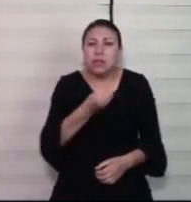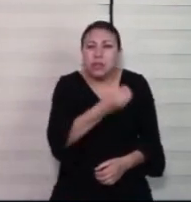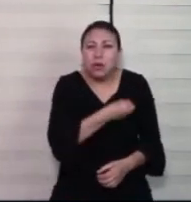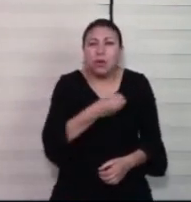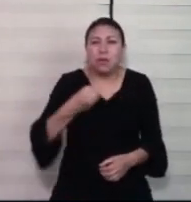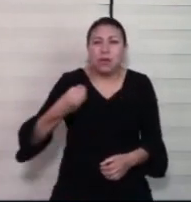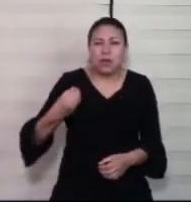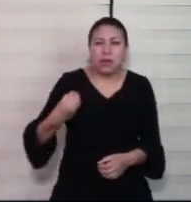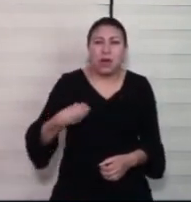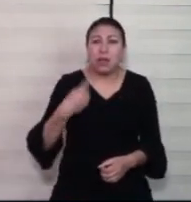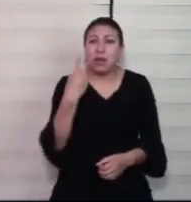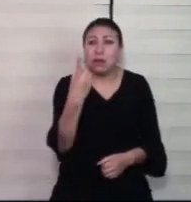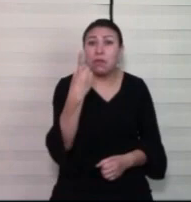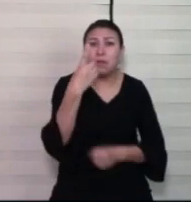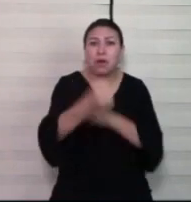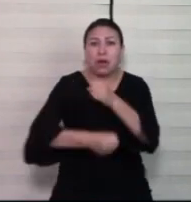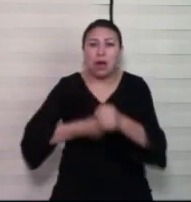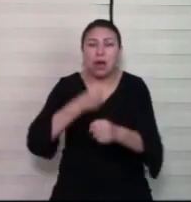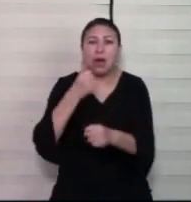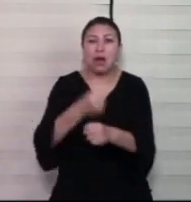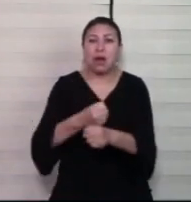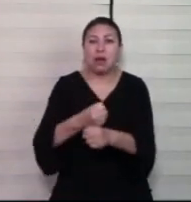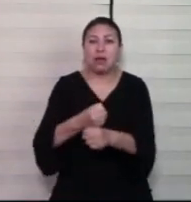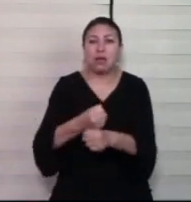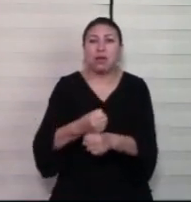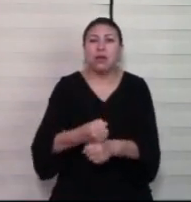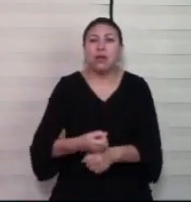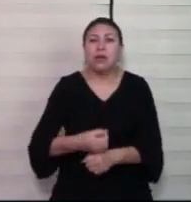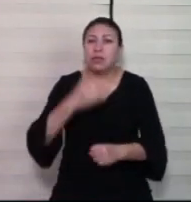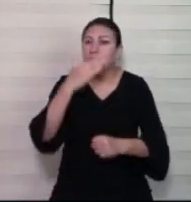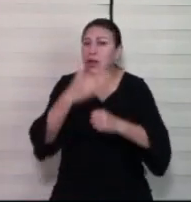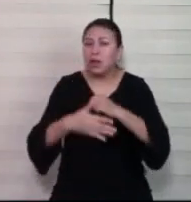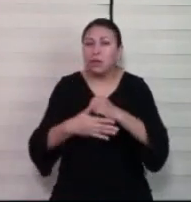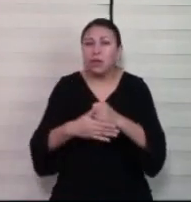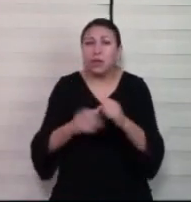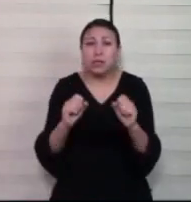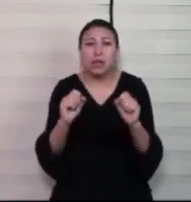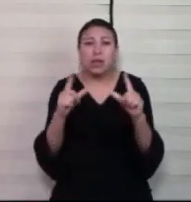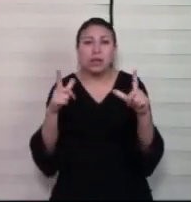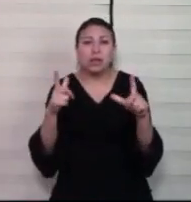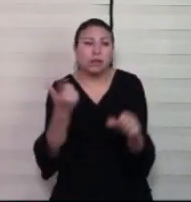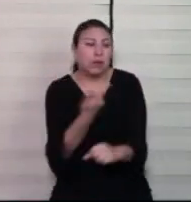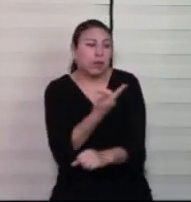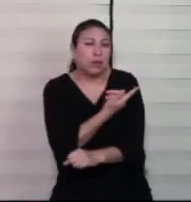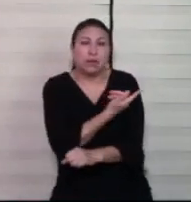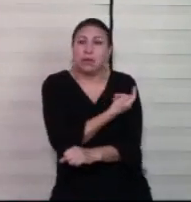vacuna que apenas en un año se ha terminado y está lista para ponerse en el mercado.